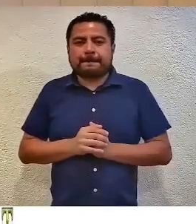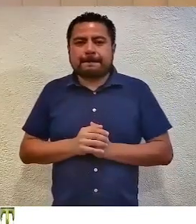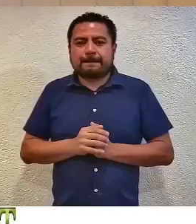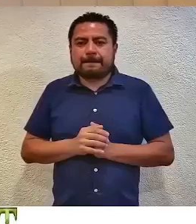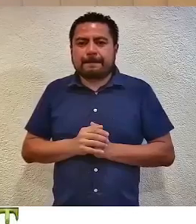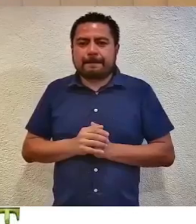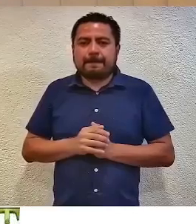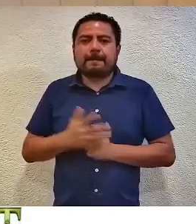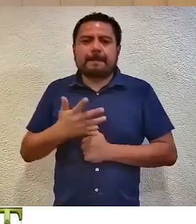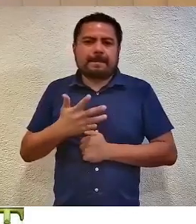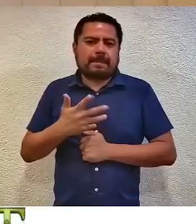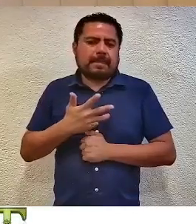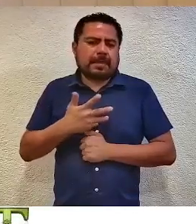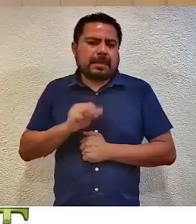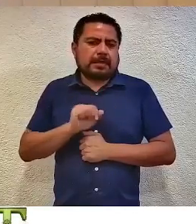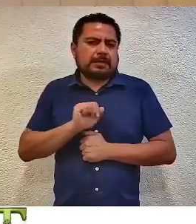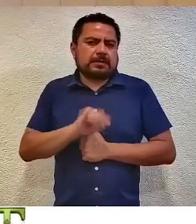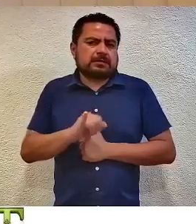las tengo